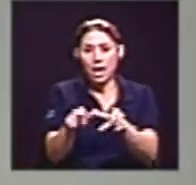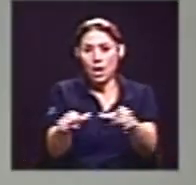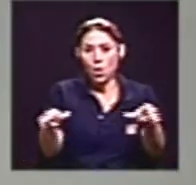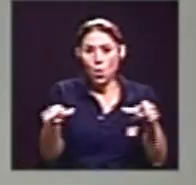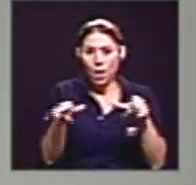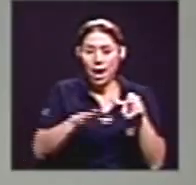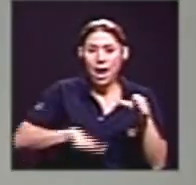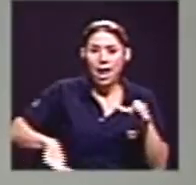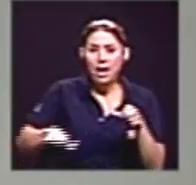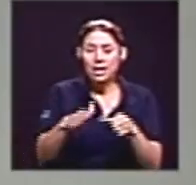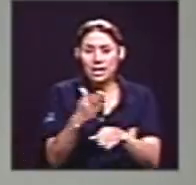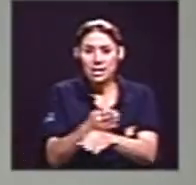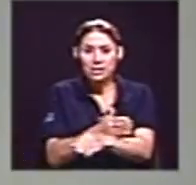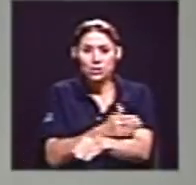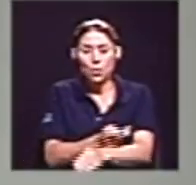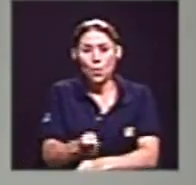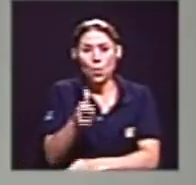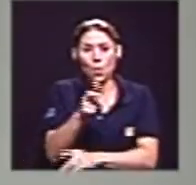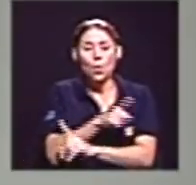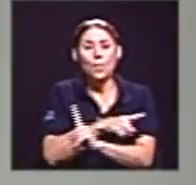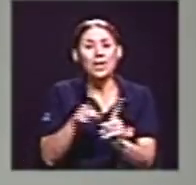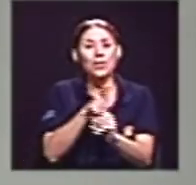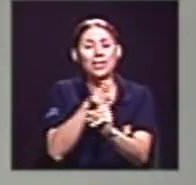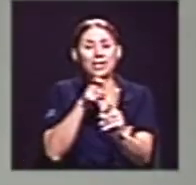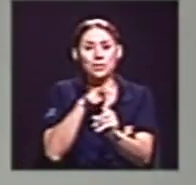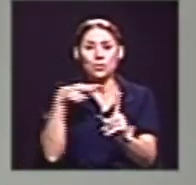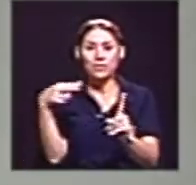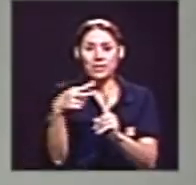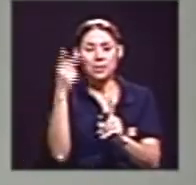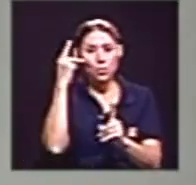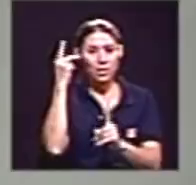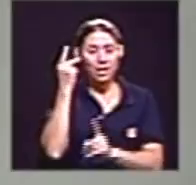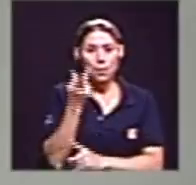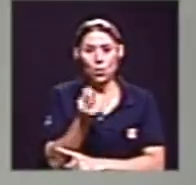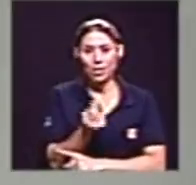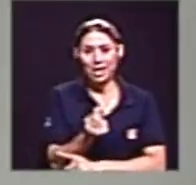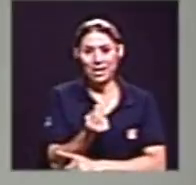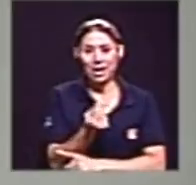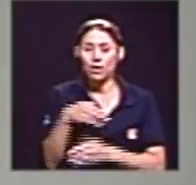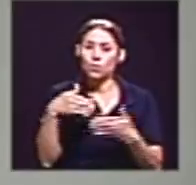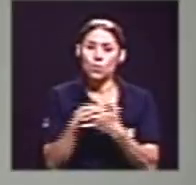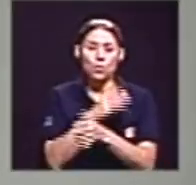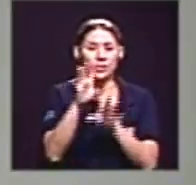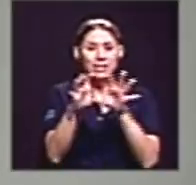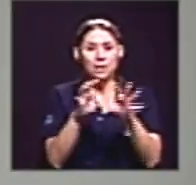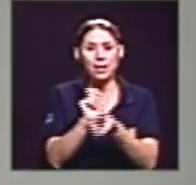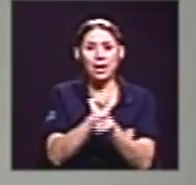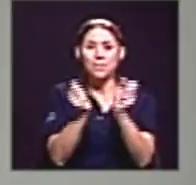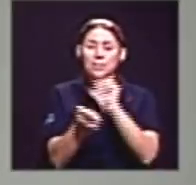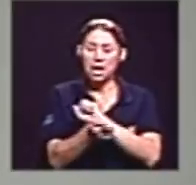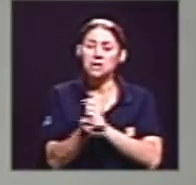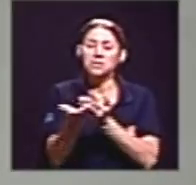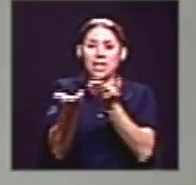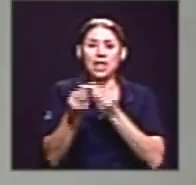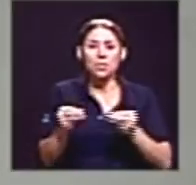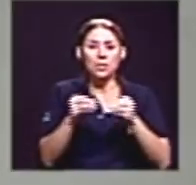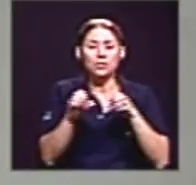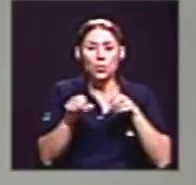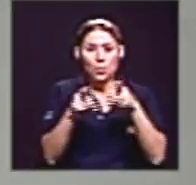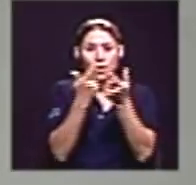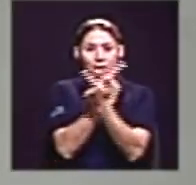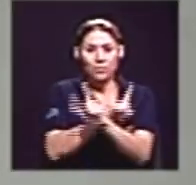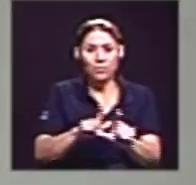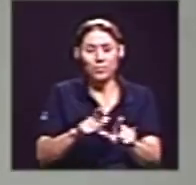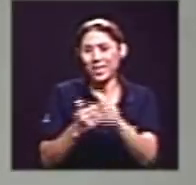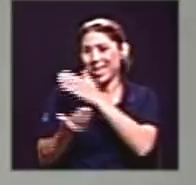es que también desde el punto de vista de la política monetaria, el nuevo esquema cambiario ya nos está dando más espacios de libertad. Las pérdidas del Banco Central,